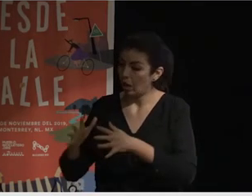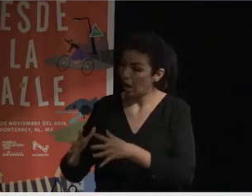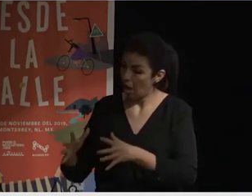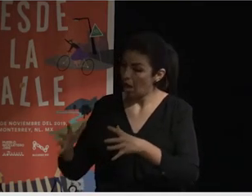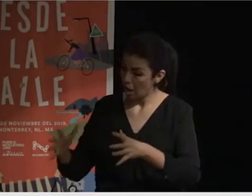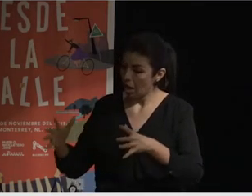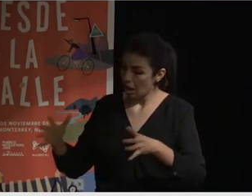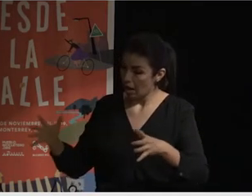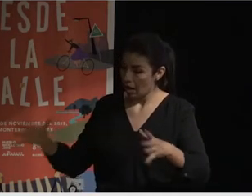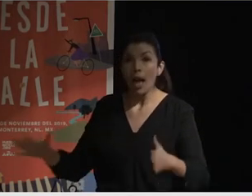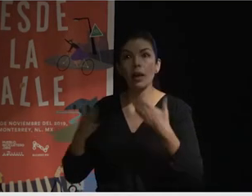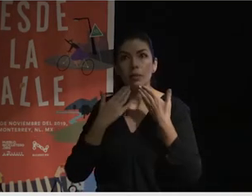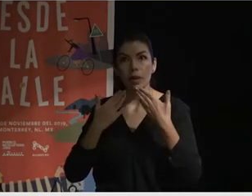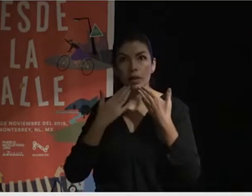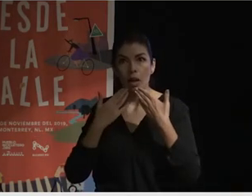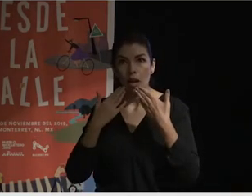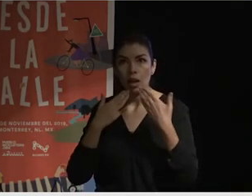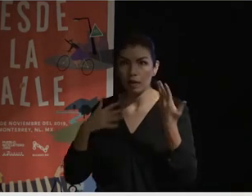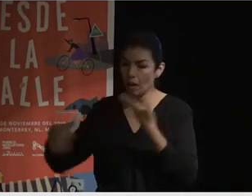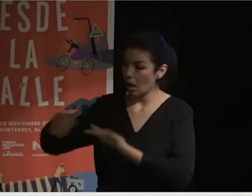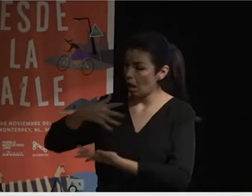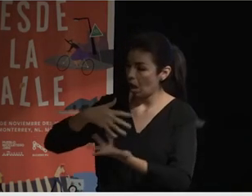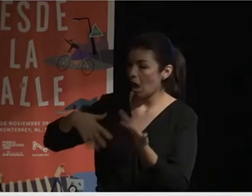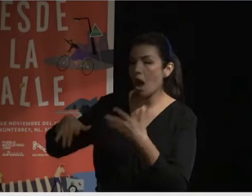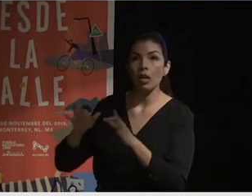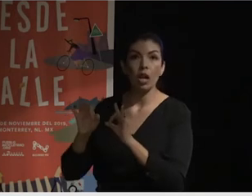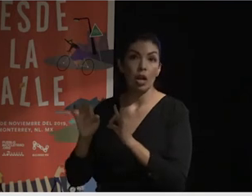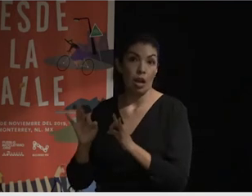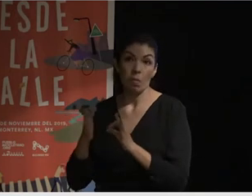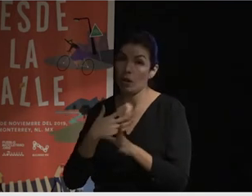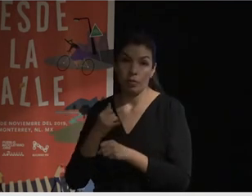pues, desde mi punto de vista es imposible que exista eso, ¿no?